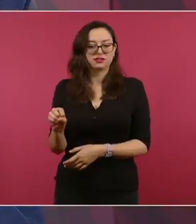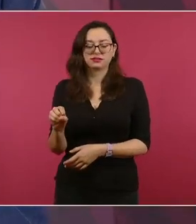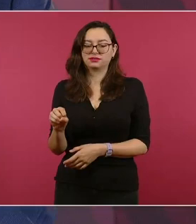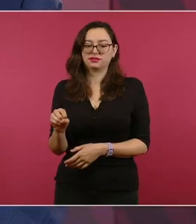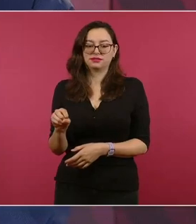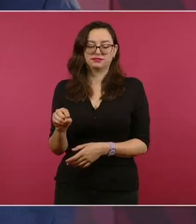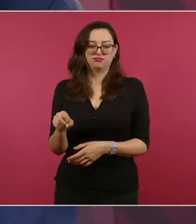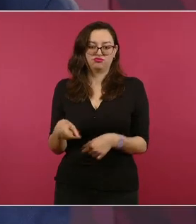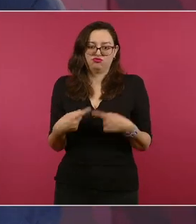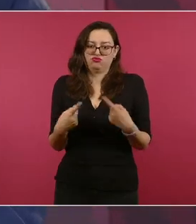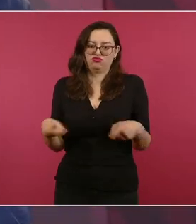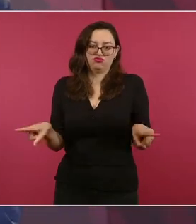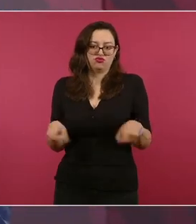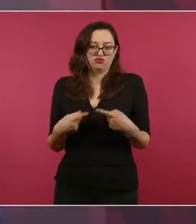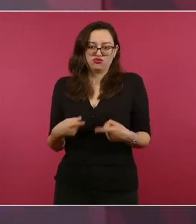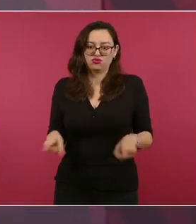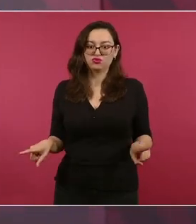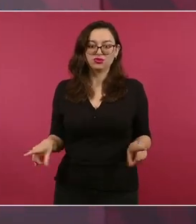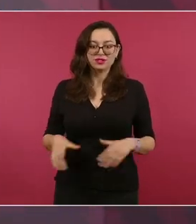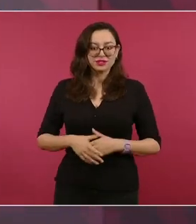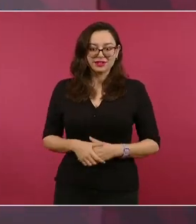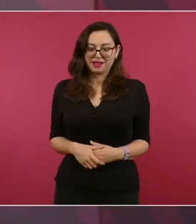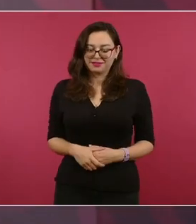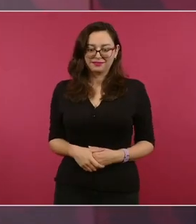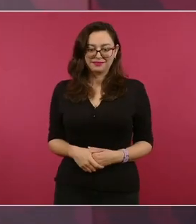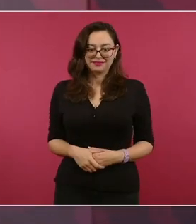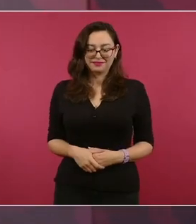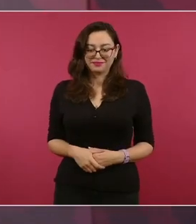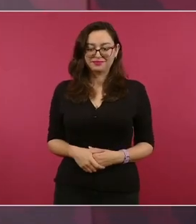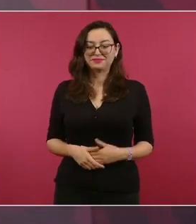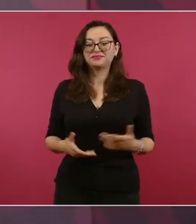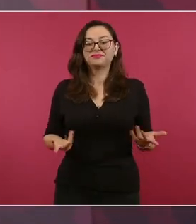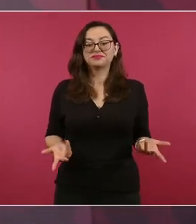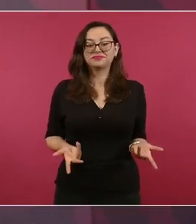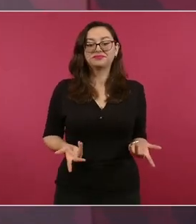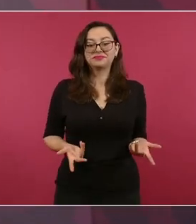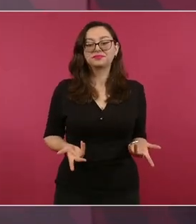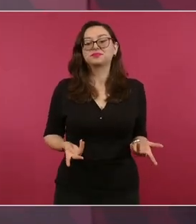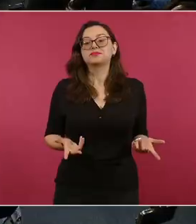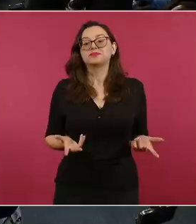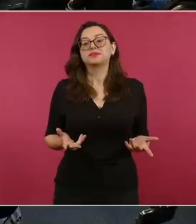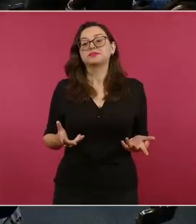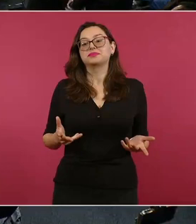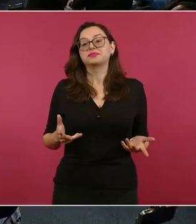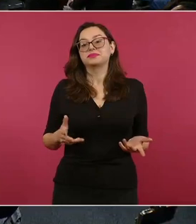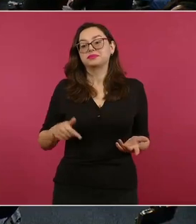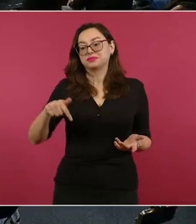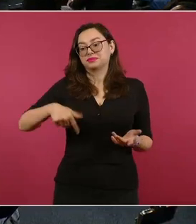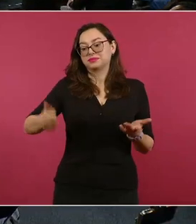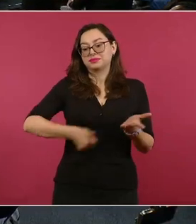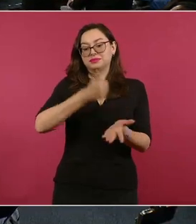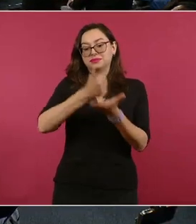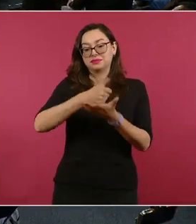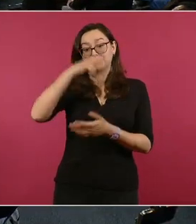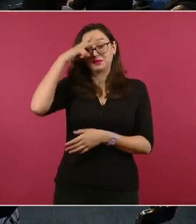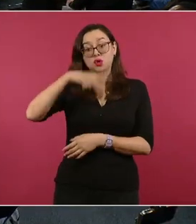Uno llega de noche en un avión a la Ciudad de México,